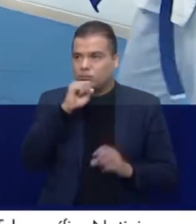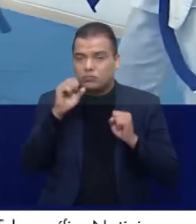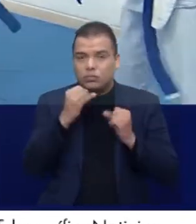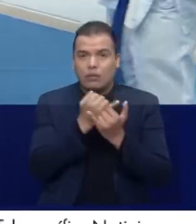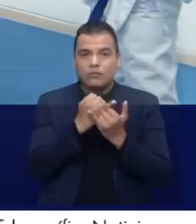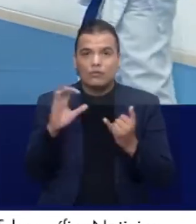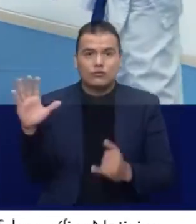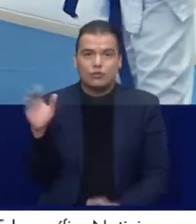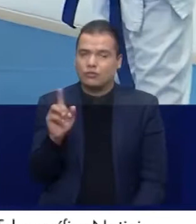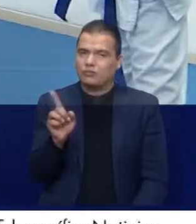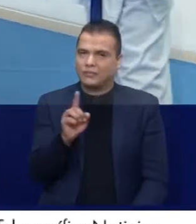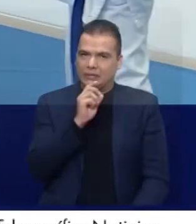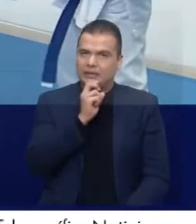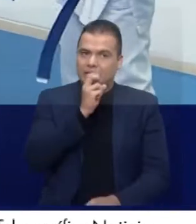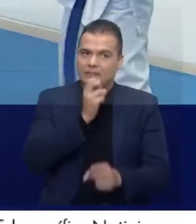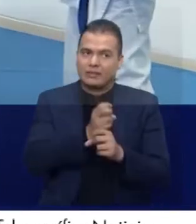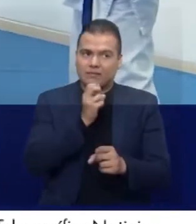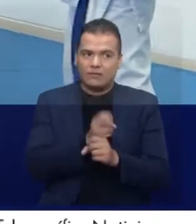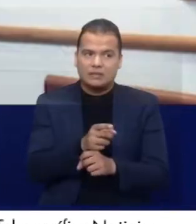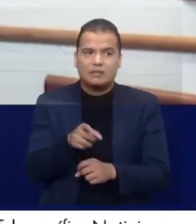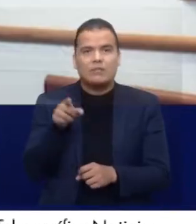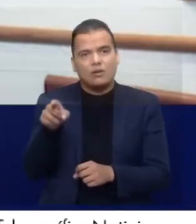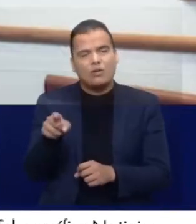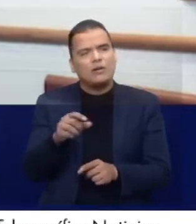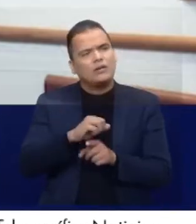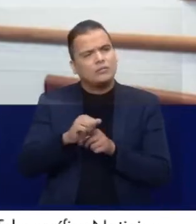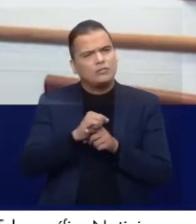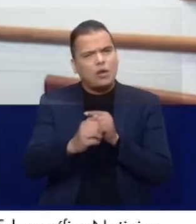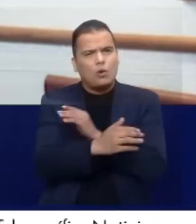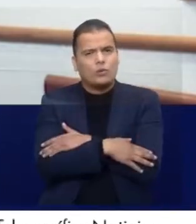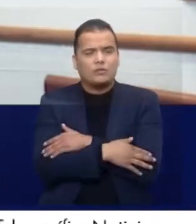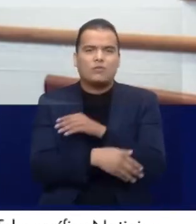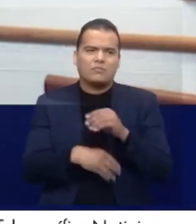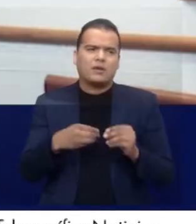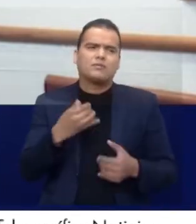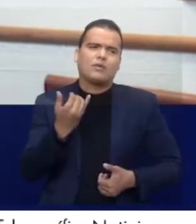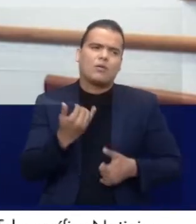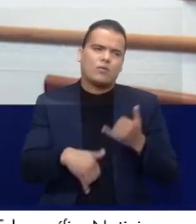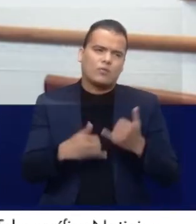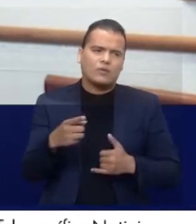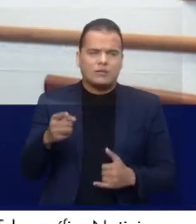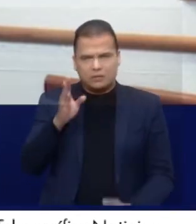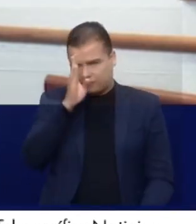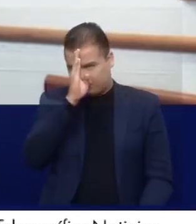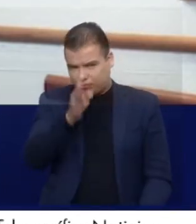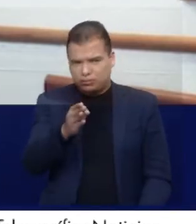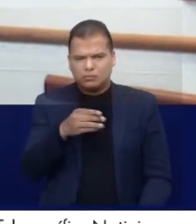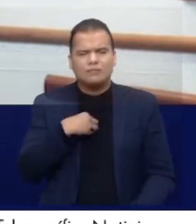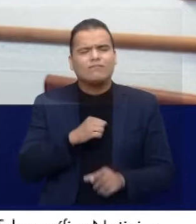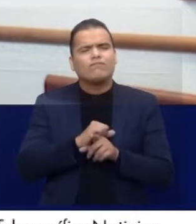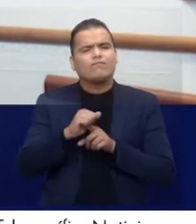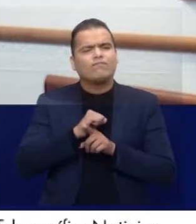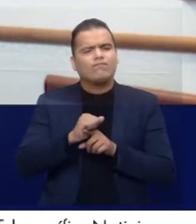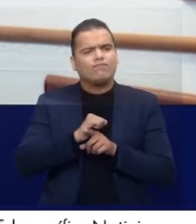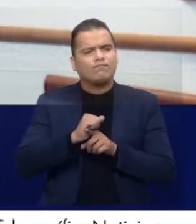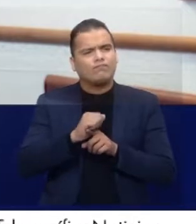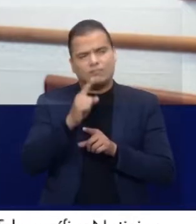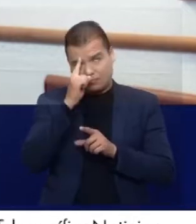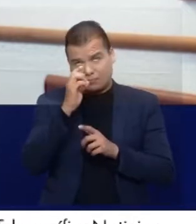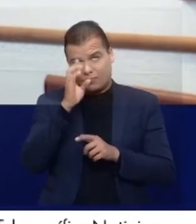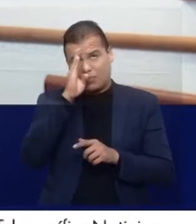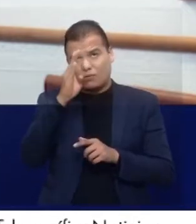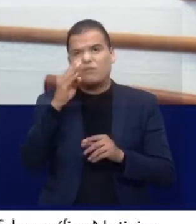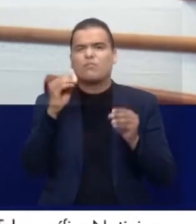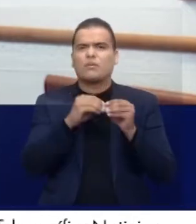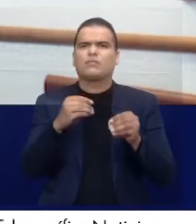aunque muchas de las dinámicas de su entrenamiento incluyen juegos, él la tiene clara, o sea, él se visiona como campeón,